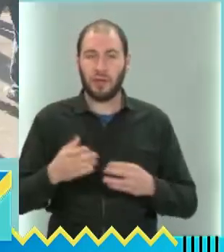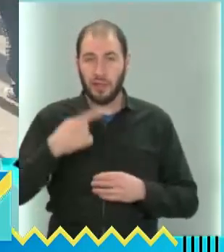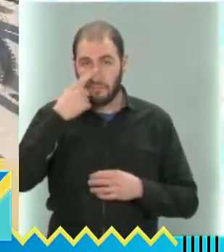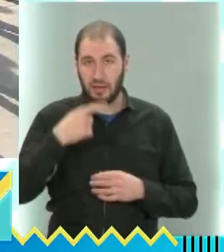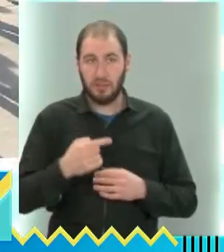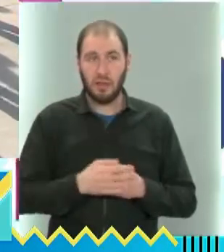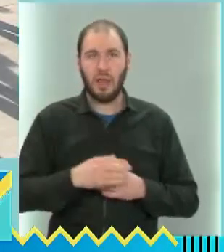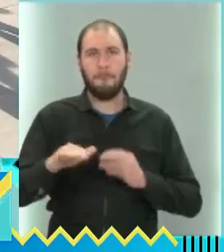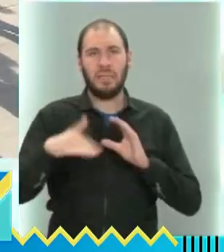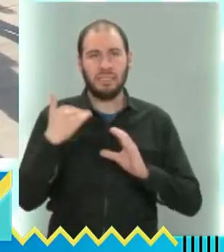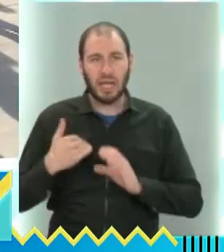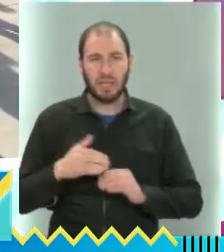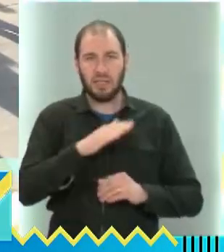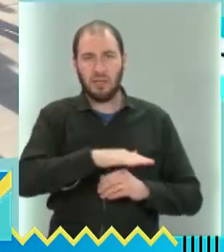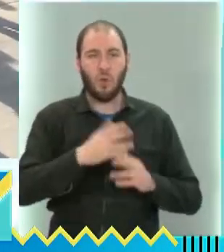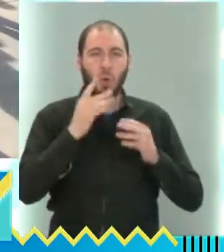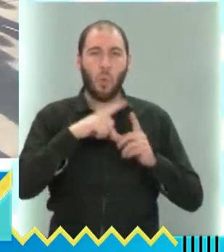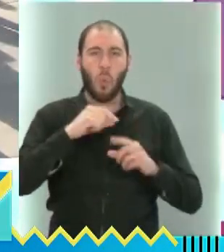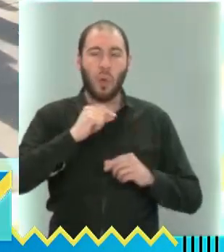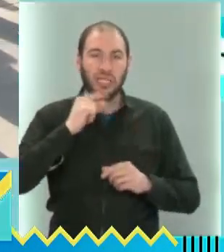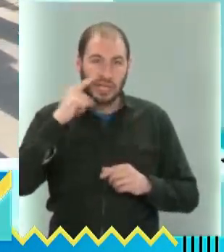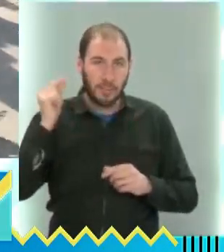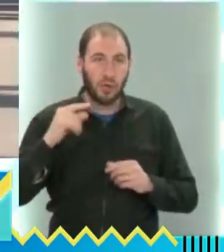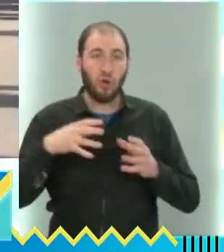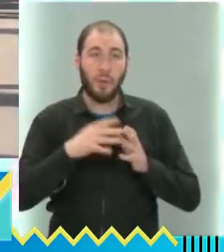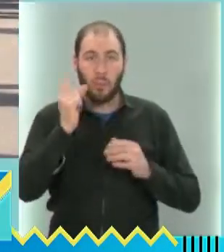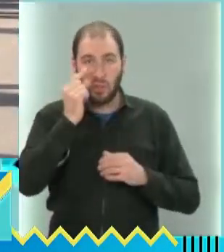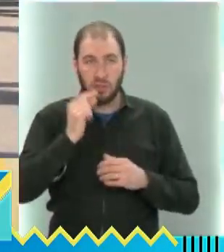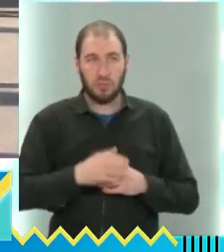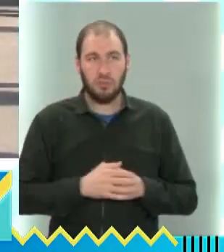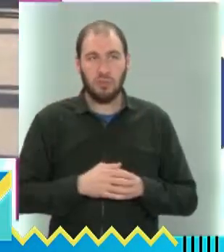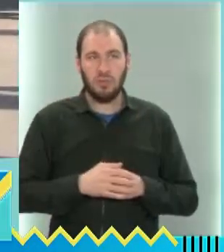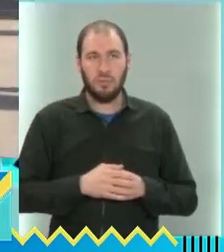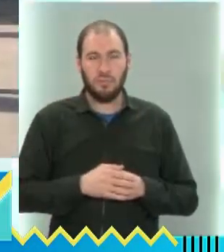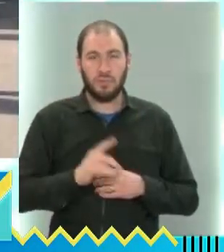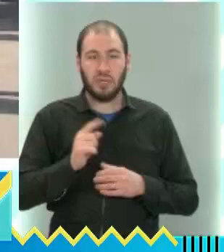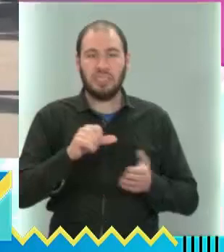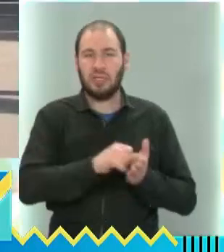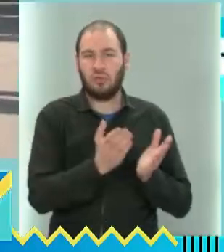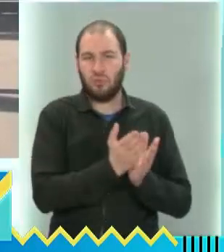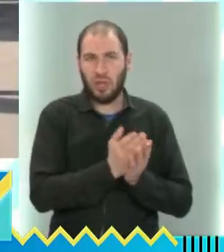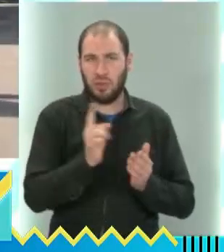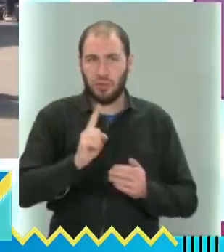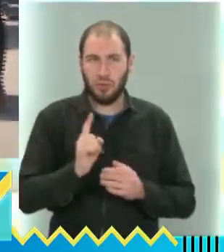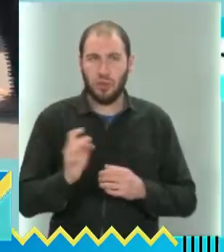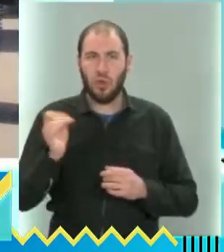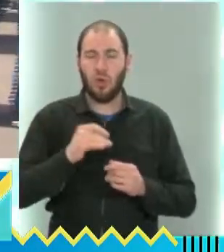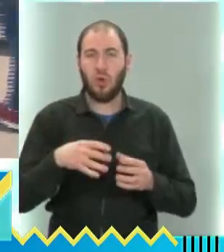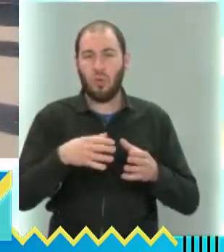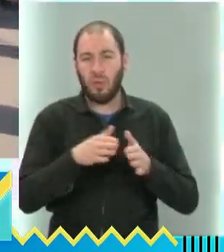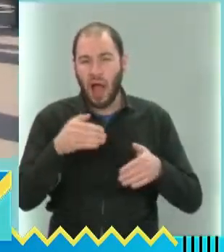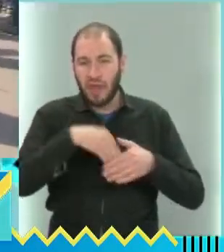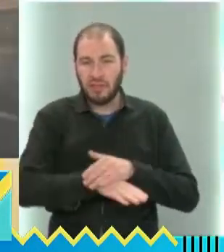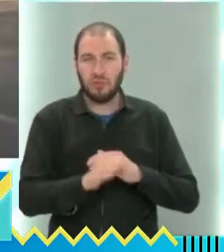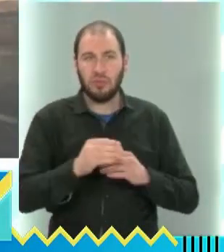últimamente nos han llegado mensajes a los chicos, a los WhatsApp, de partidos políticos. No te estoy hablando de centros de estudiantes ni de corrientes dentro de